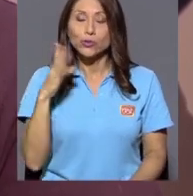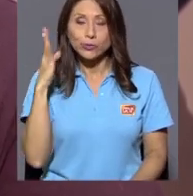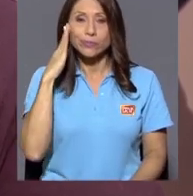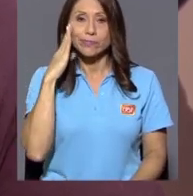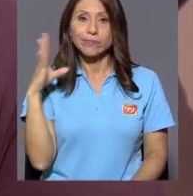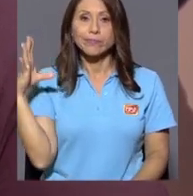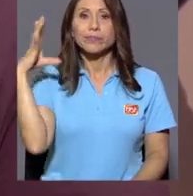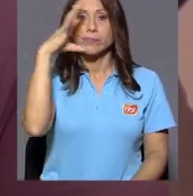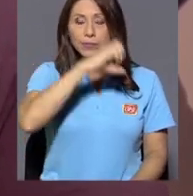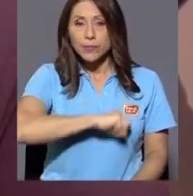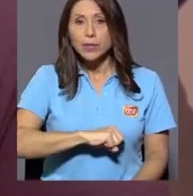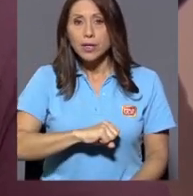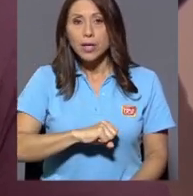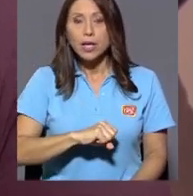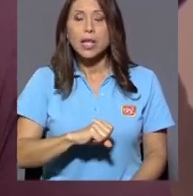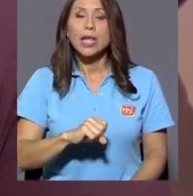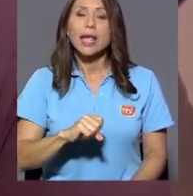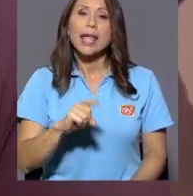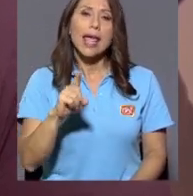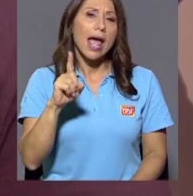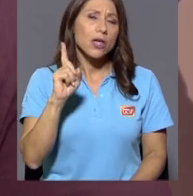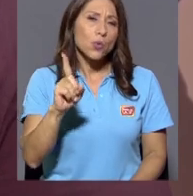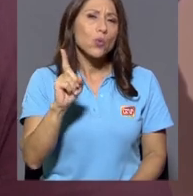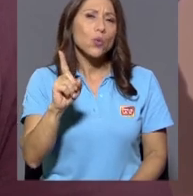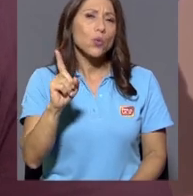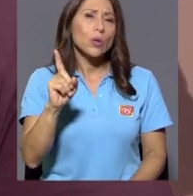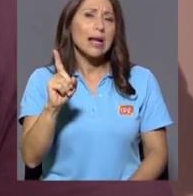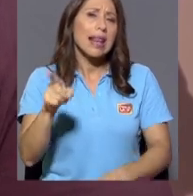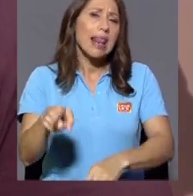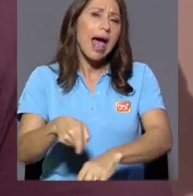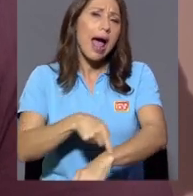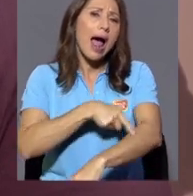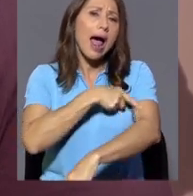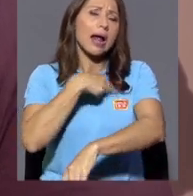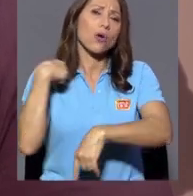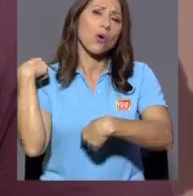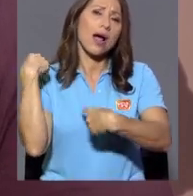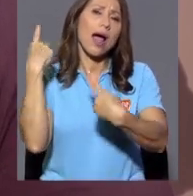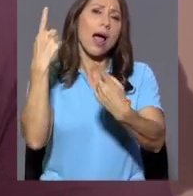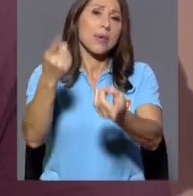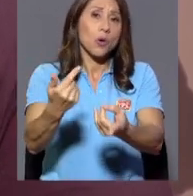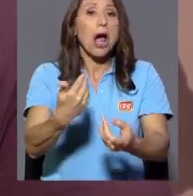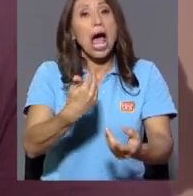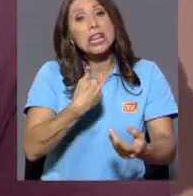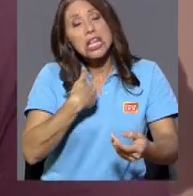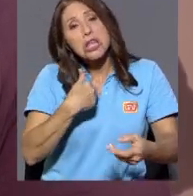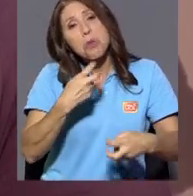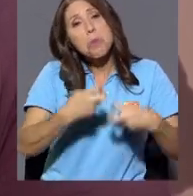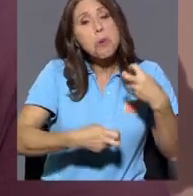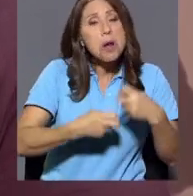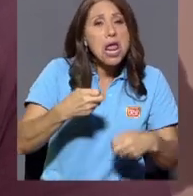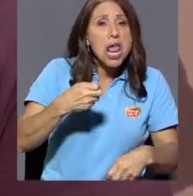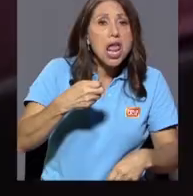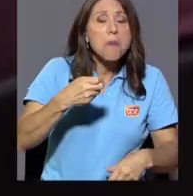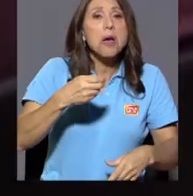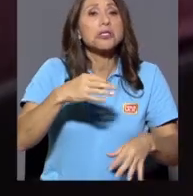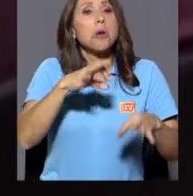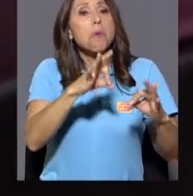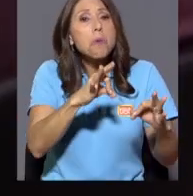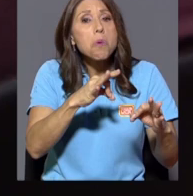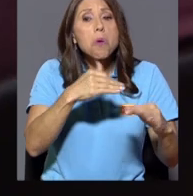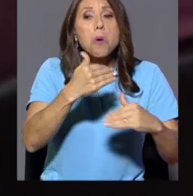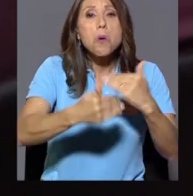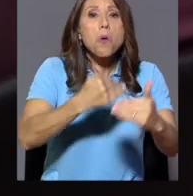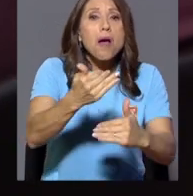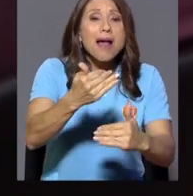hay un largo camino que ha tenido sus bemoles sus altos y sus bajos pero